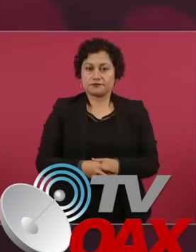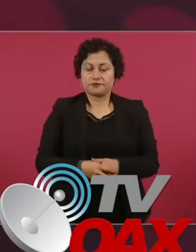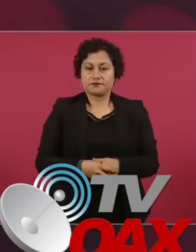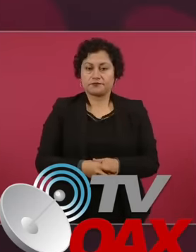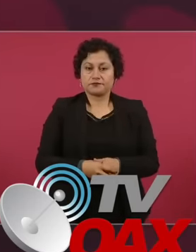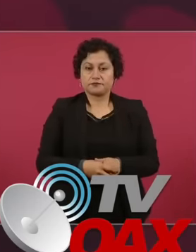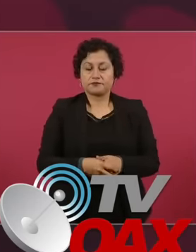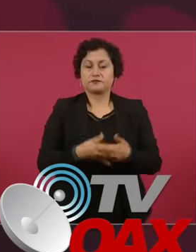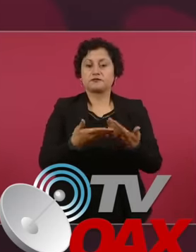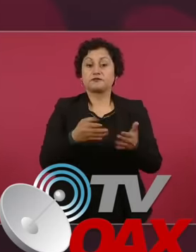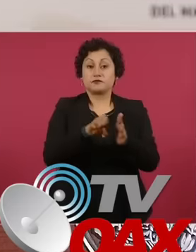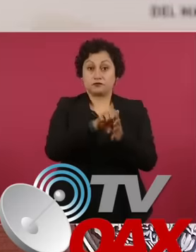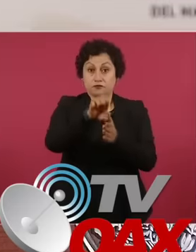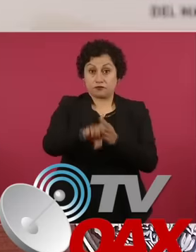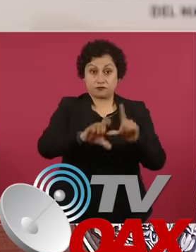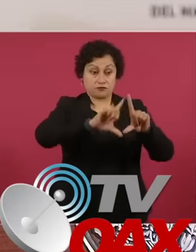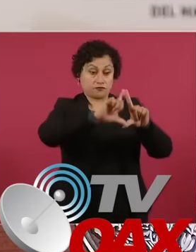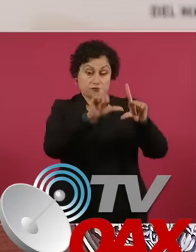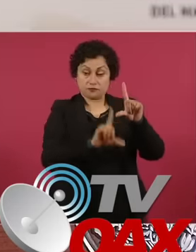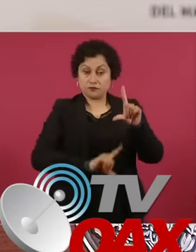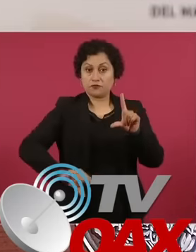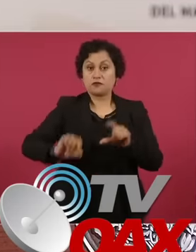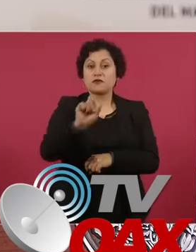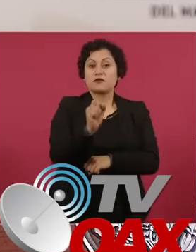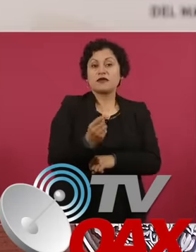23 estados como nunca.